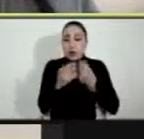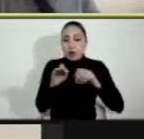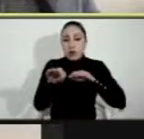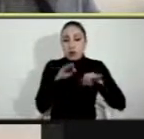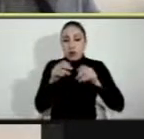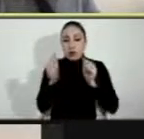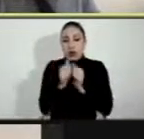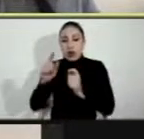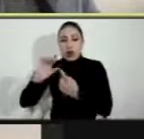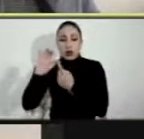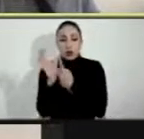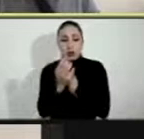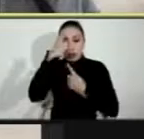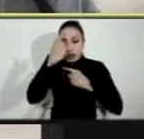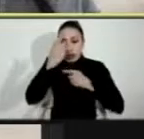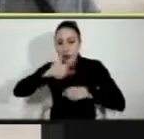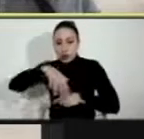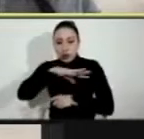Búsqueda para el cumplimiento